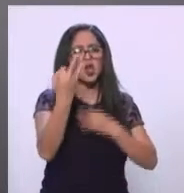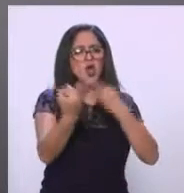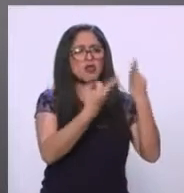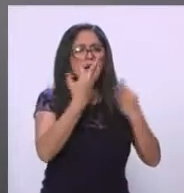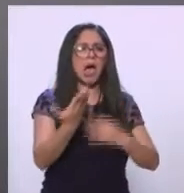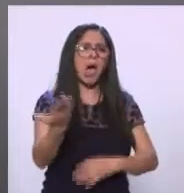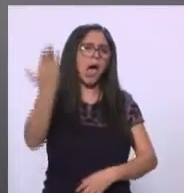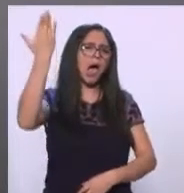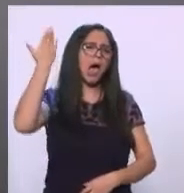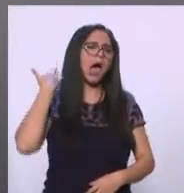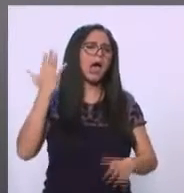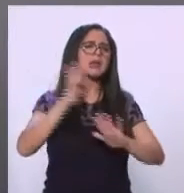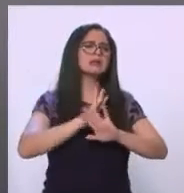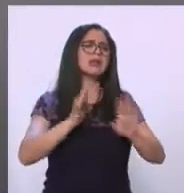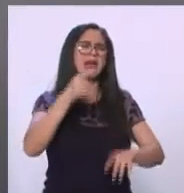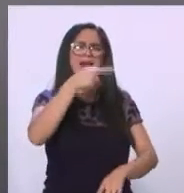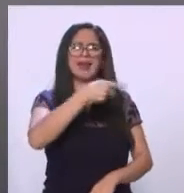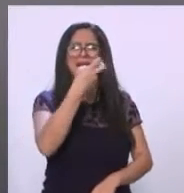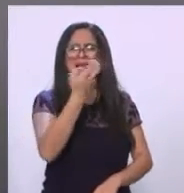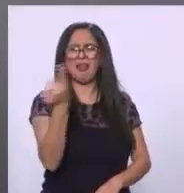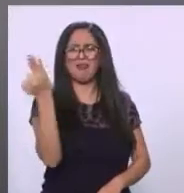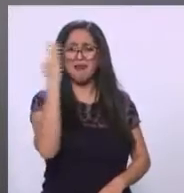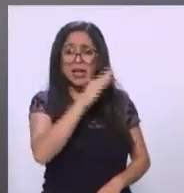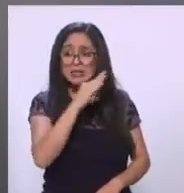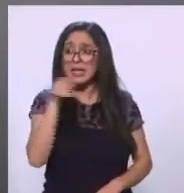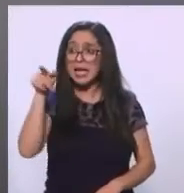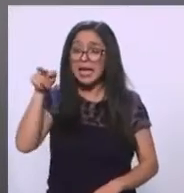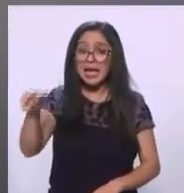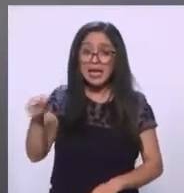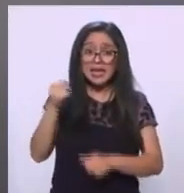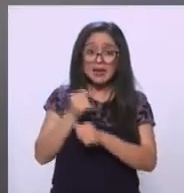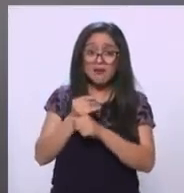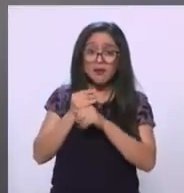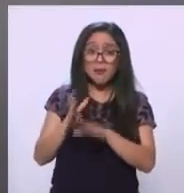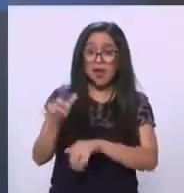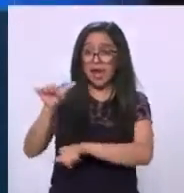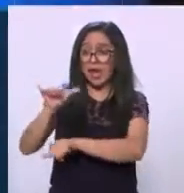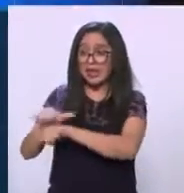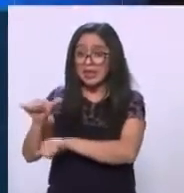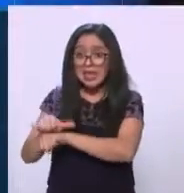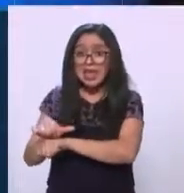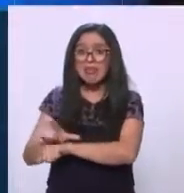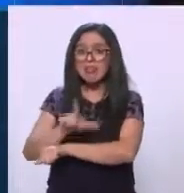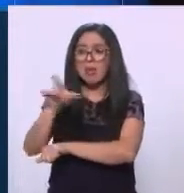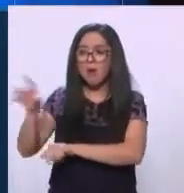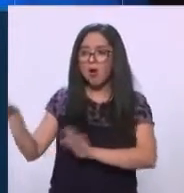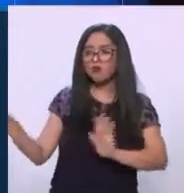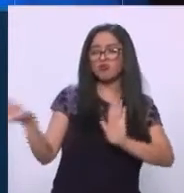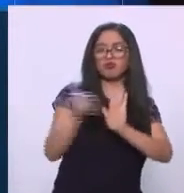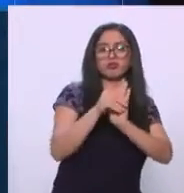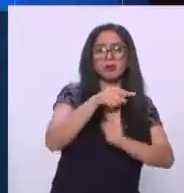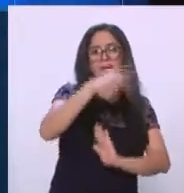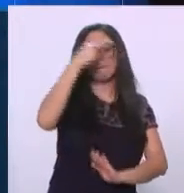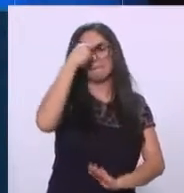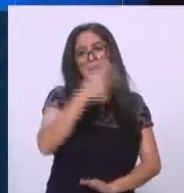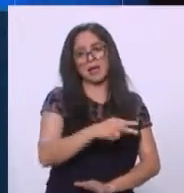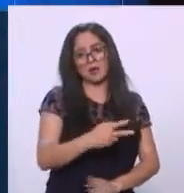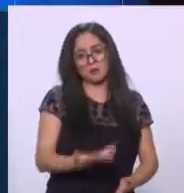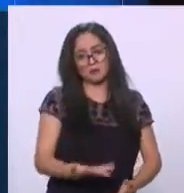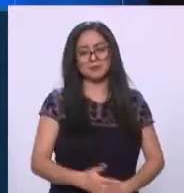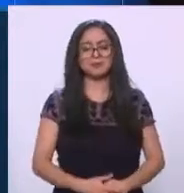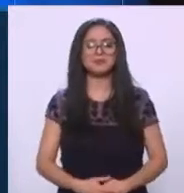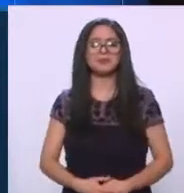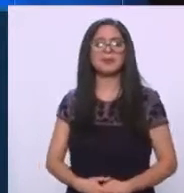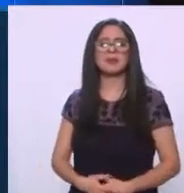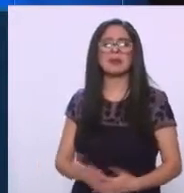falsa. Que empezó en Argentina y se reprodujo de alguna manera en México. Imagínate, de ser así, entonces nadie podría votar en aquel país porque todos reciben algún